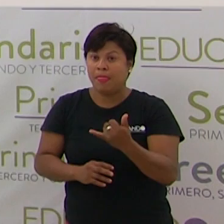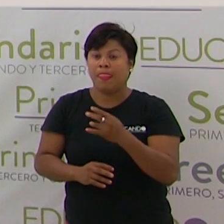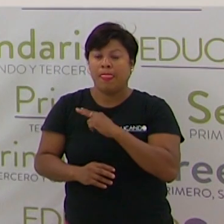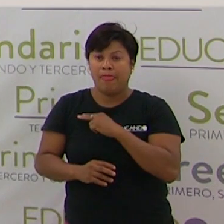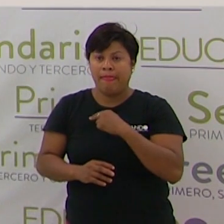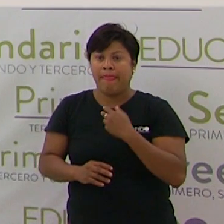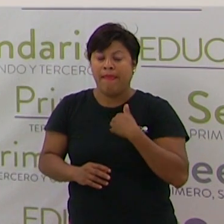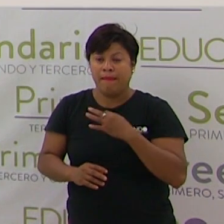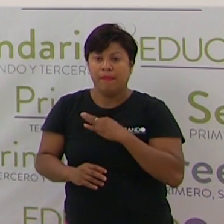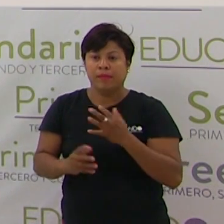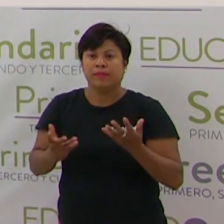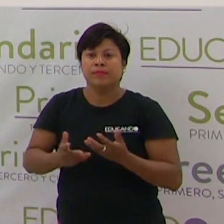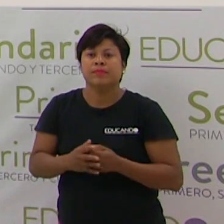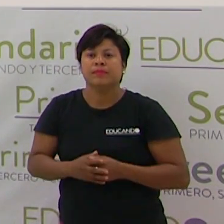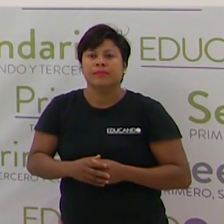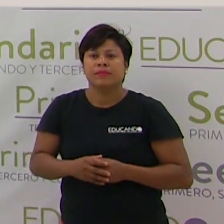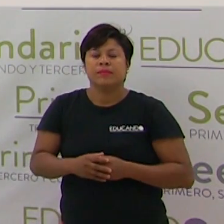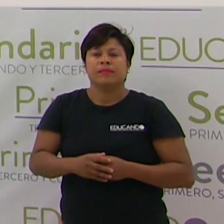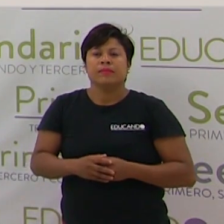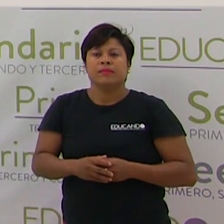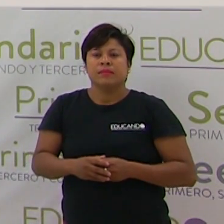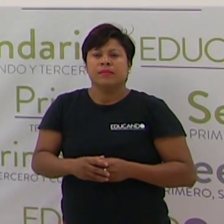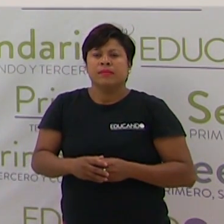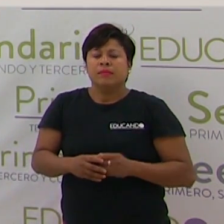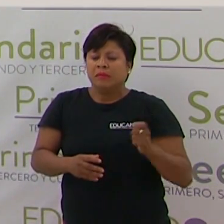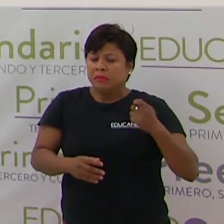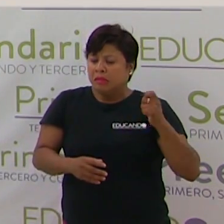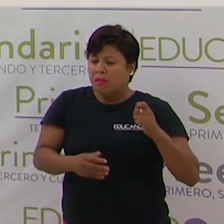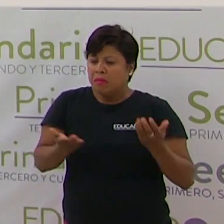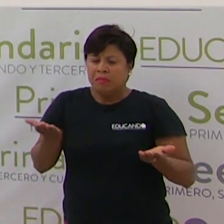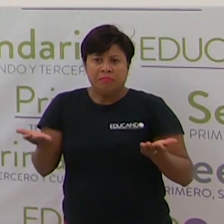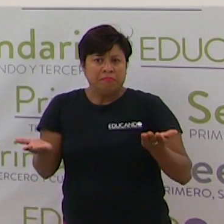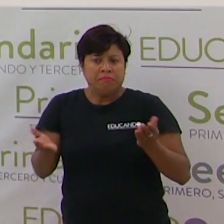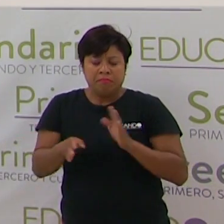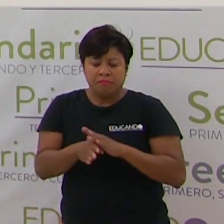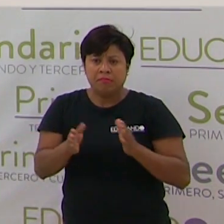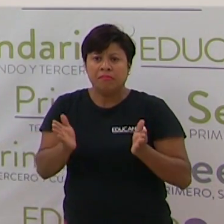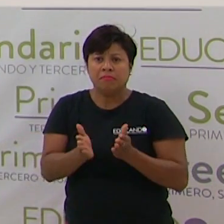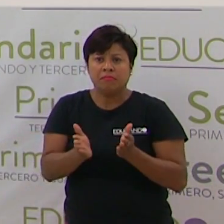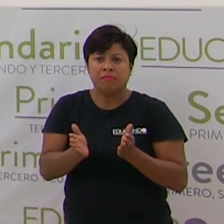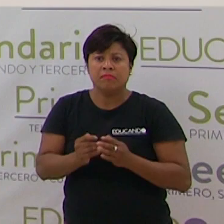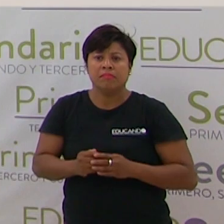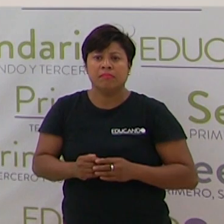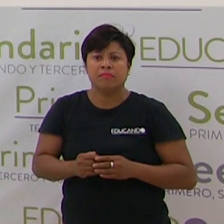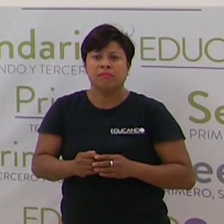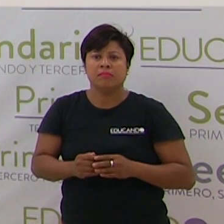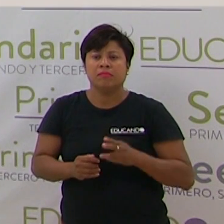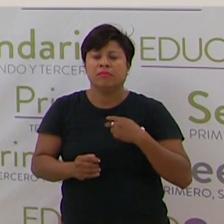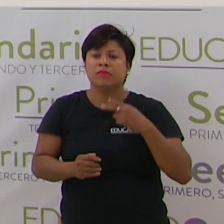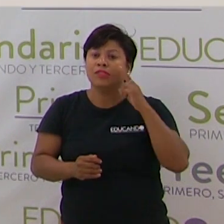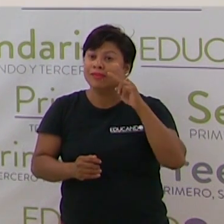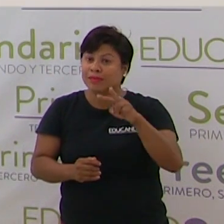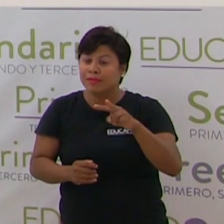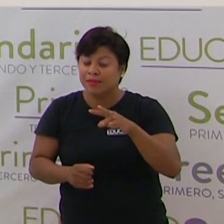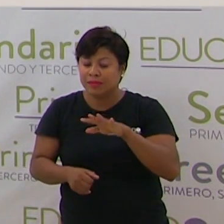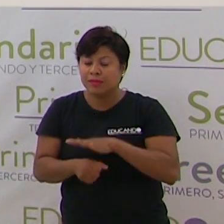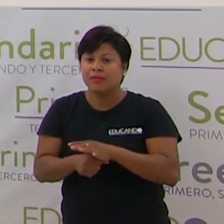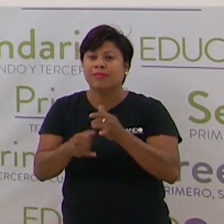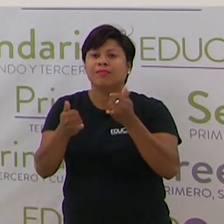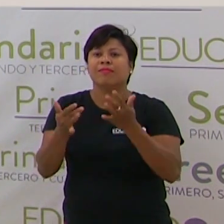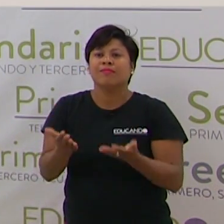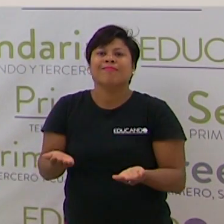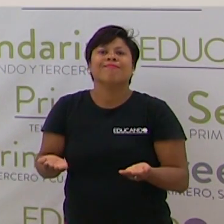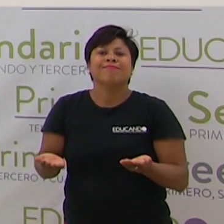agarro, ¿qué será? Las llaves que parecen más pequeñas, y vemos que aquí sí